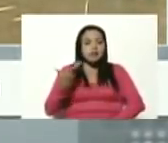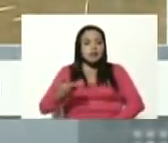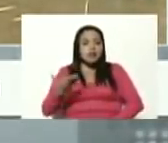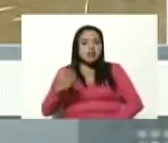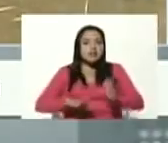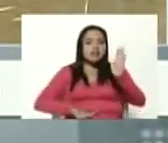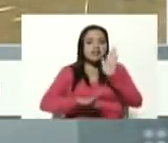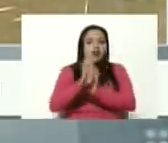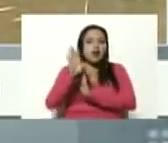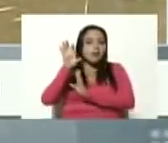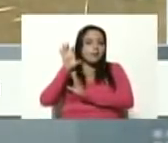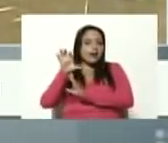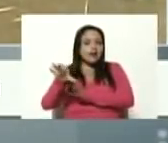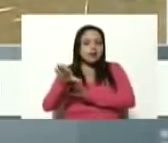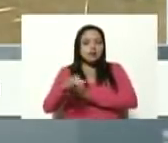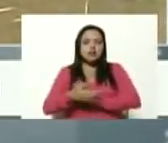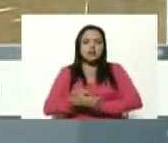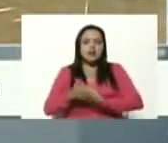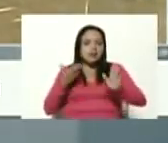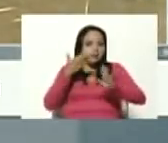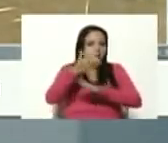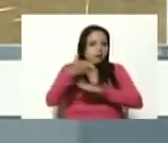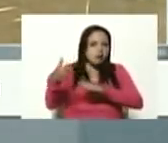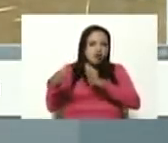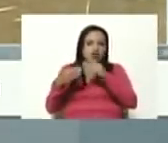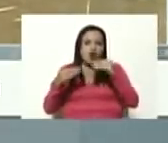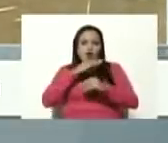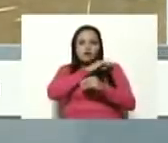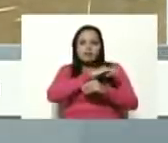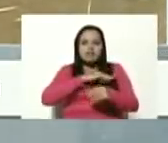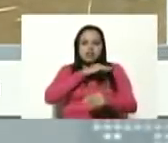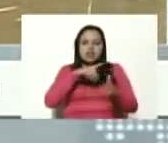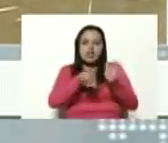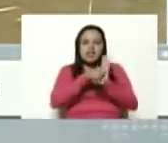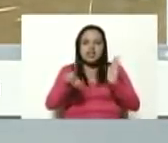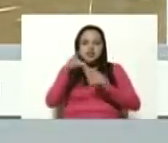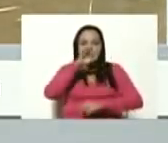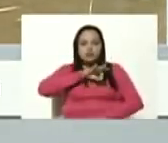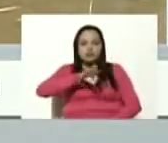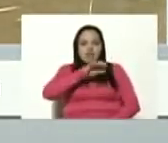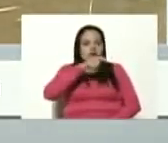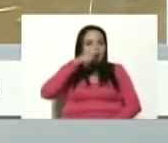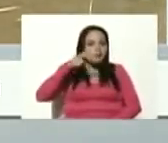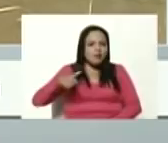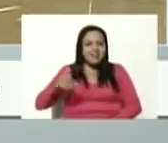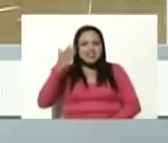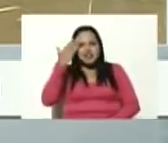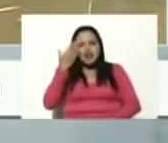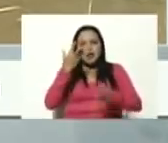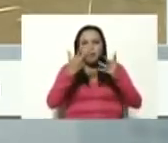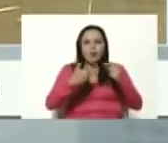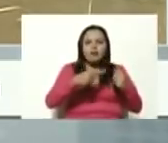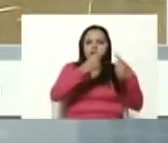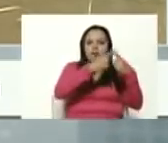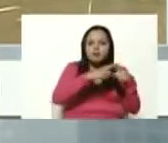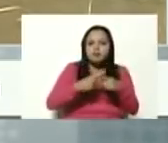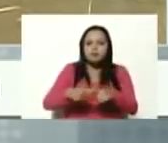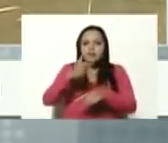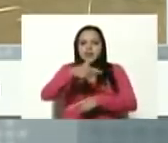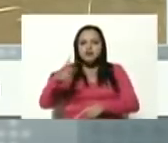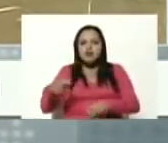para que lleguen todas las misiones y todos los derechos sociales al pueblo. La cartografía vale